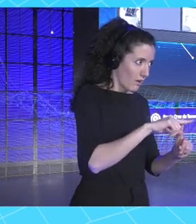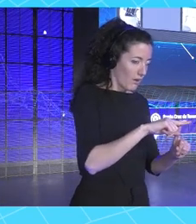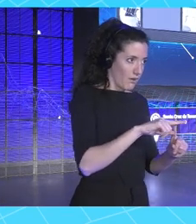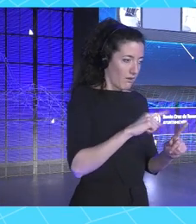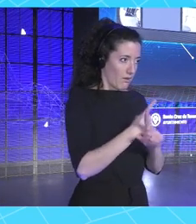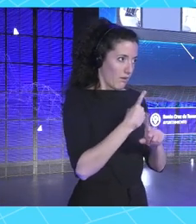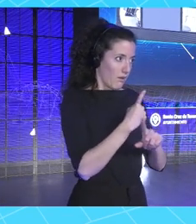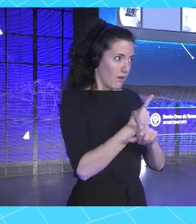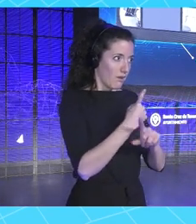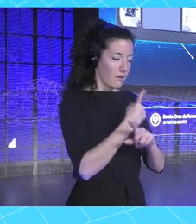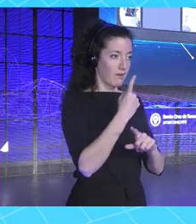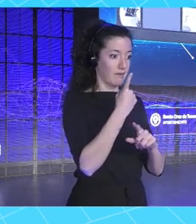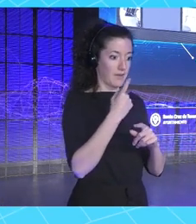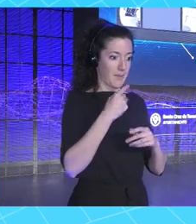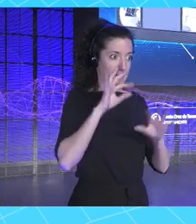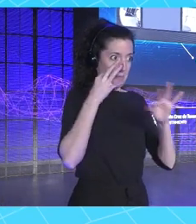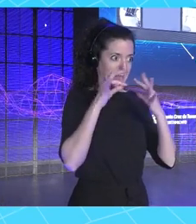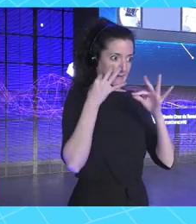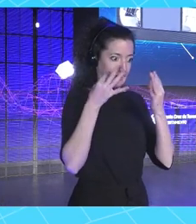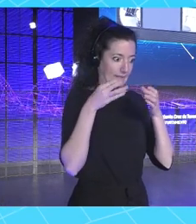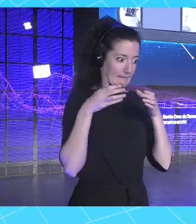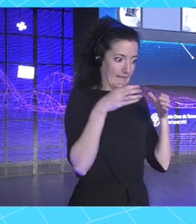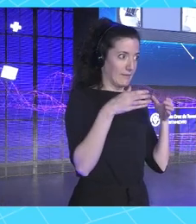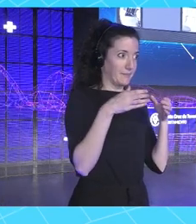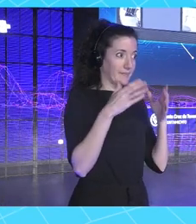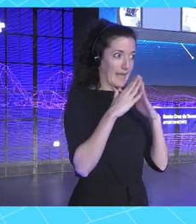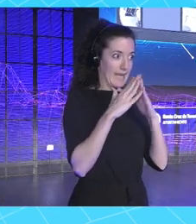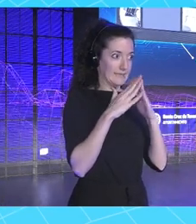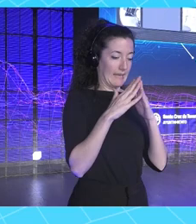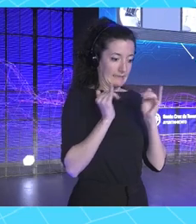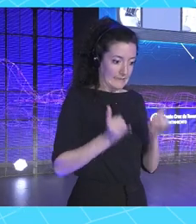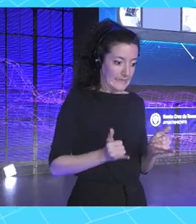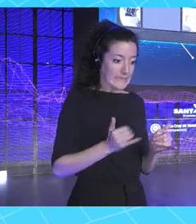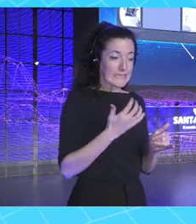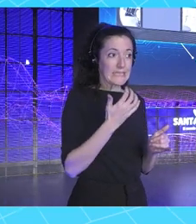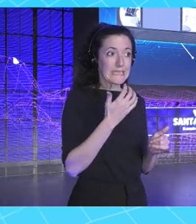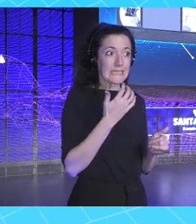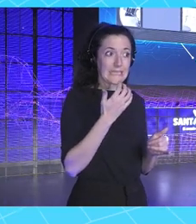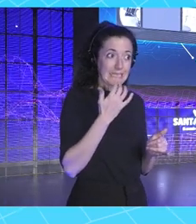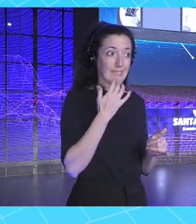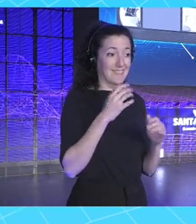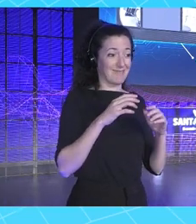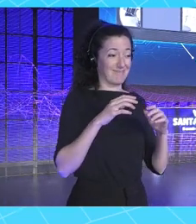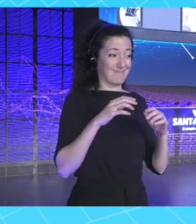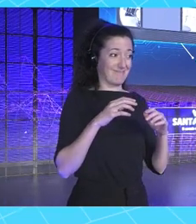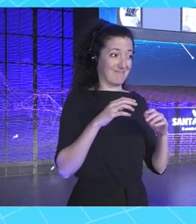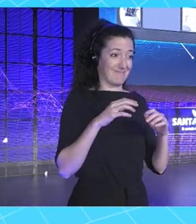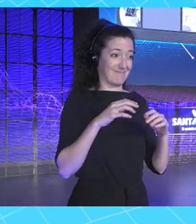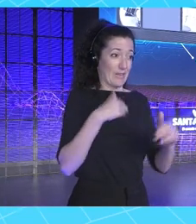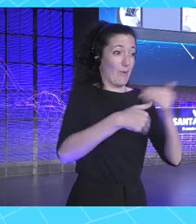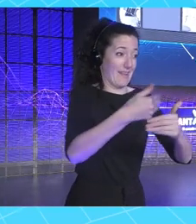salida llegabas a casa ponías la película si no estaba rebobina de la rebobinadas diciendo a todo el mundo que se girara para no hacer spoiler